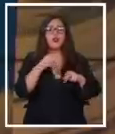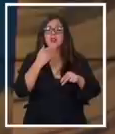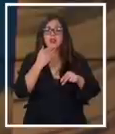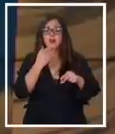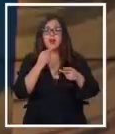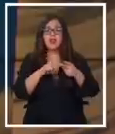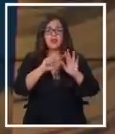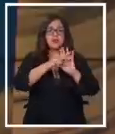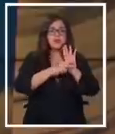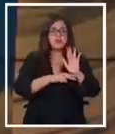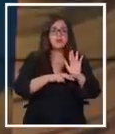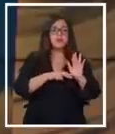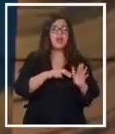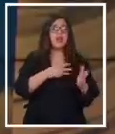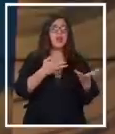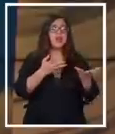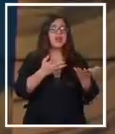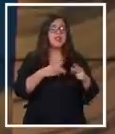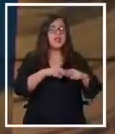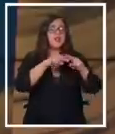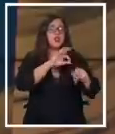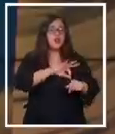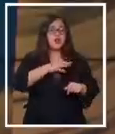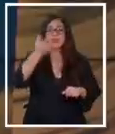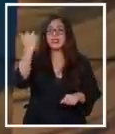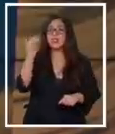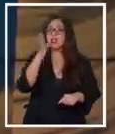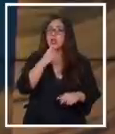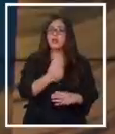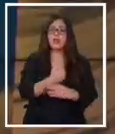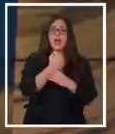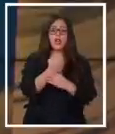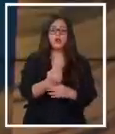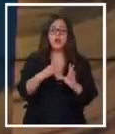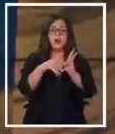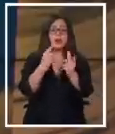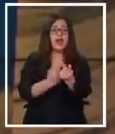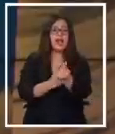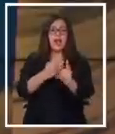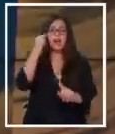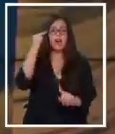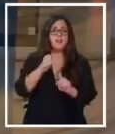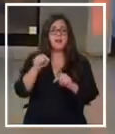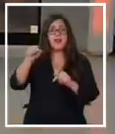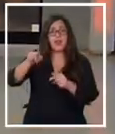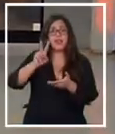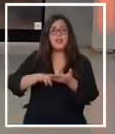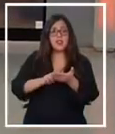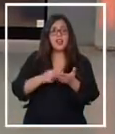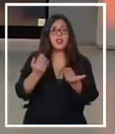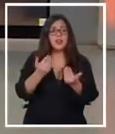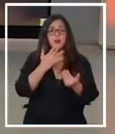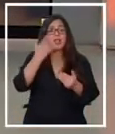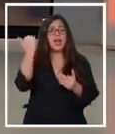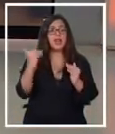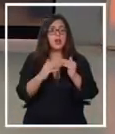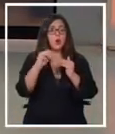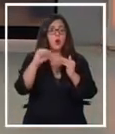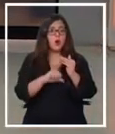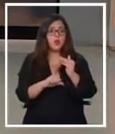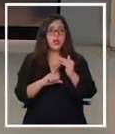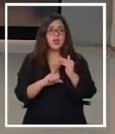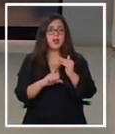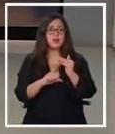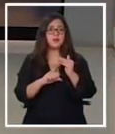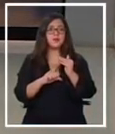pensiones en donde en ese momento no habían ayudas para las familias que realmente necesitaban porque estábamos en cuarentena o